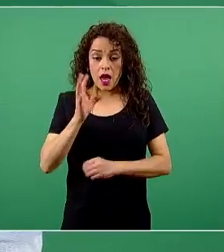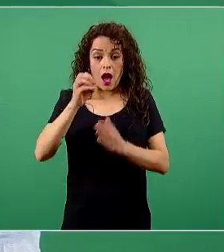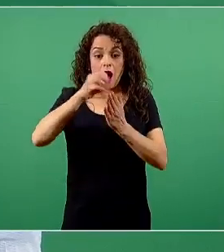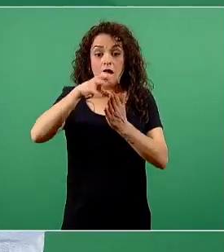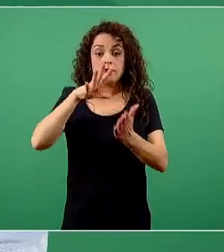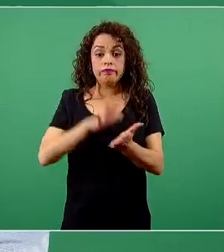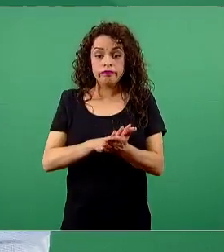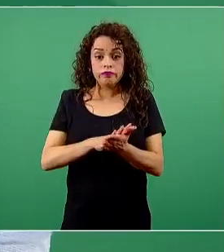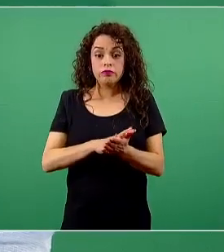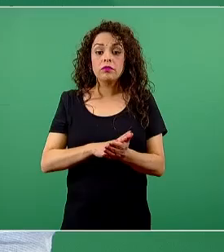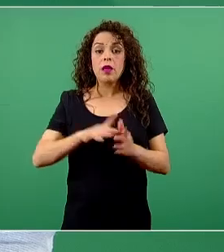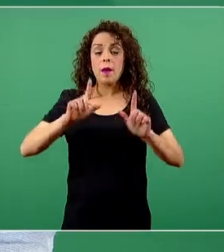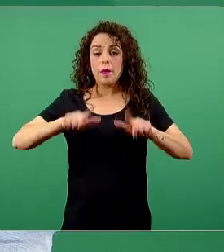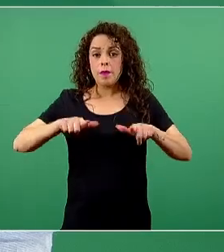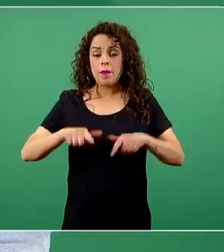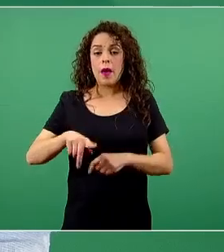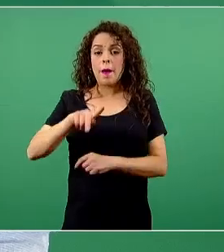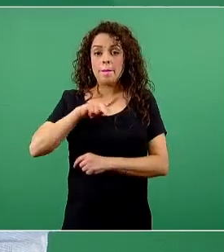plataforma